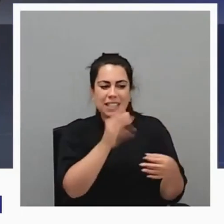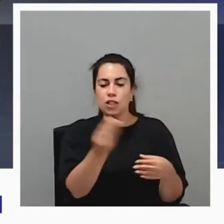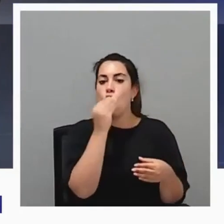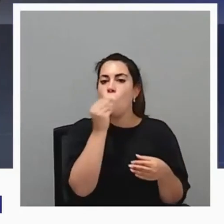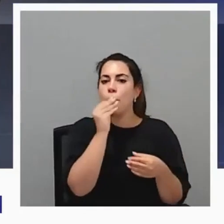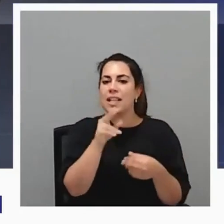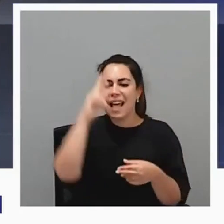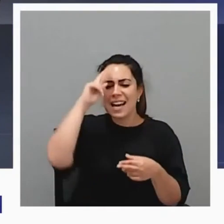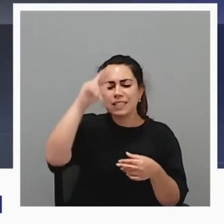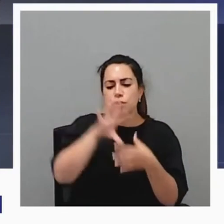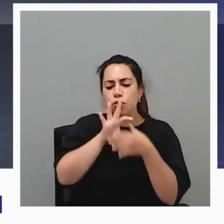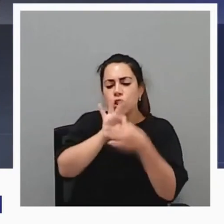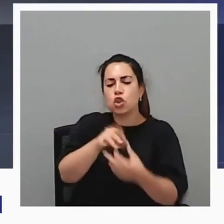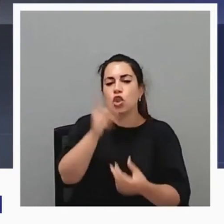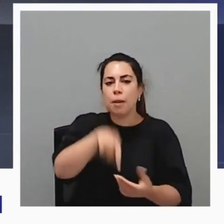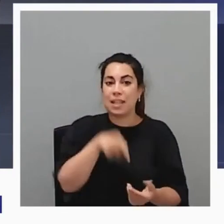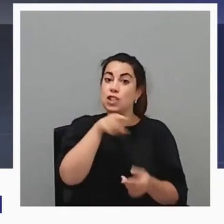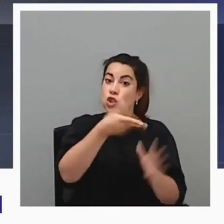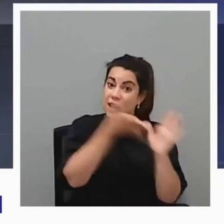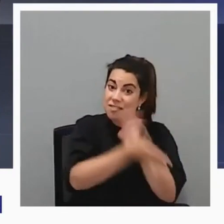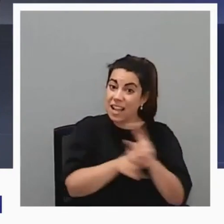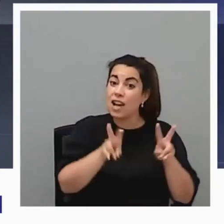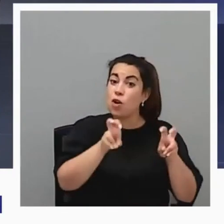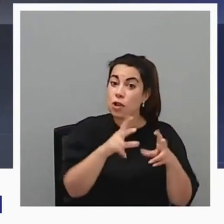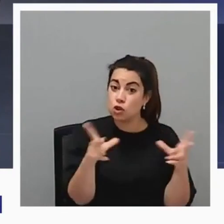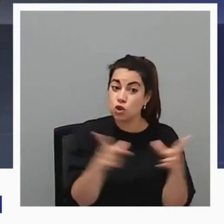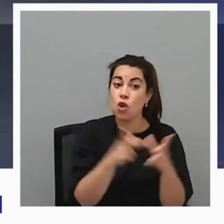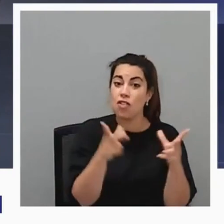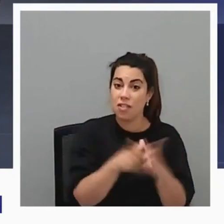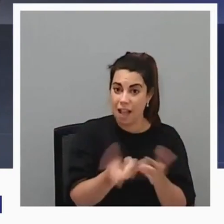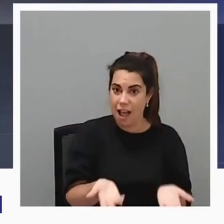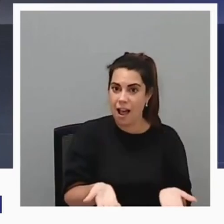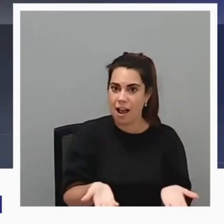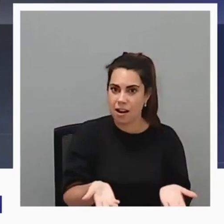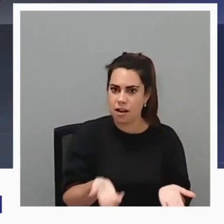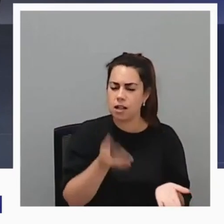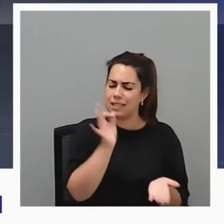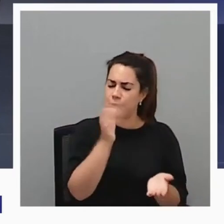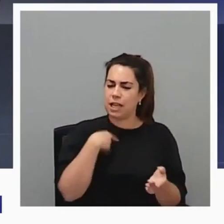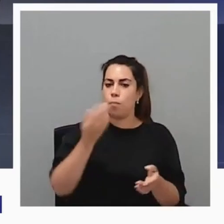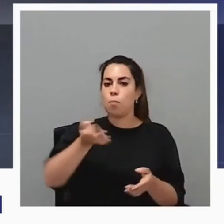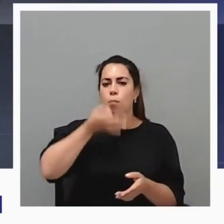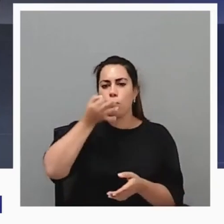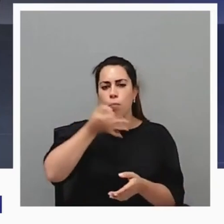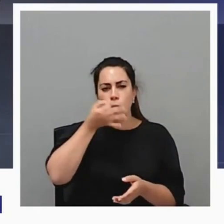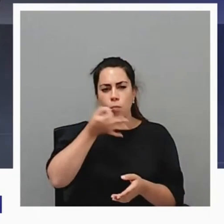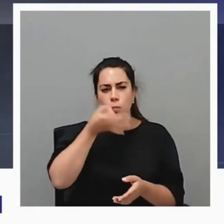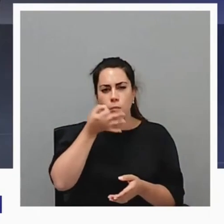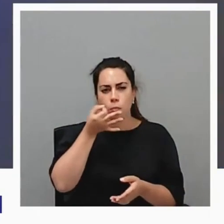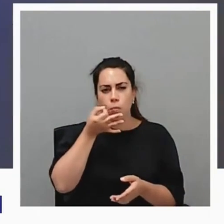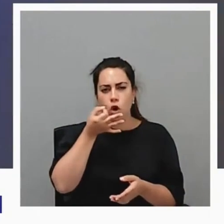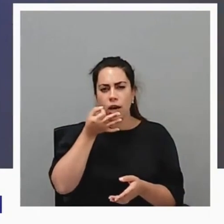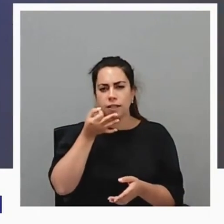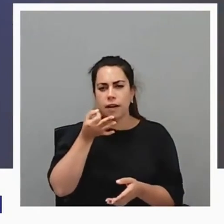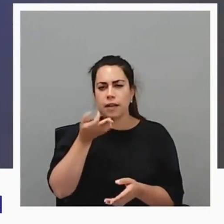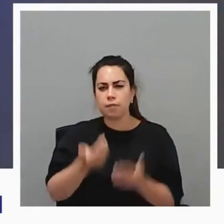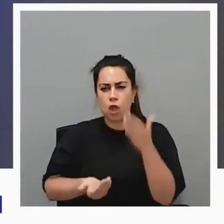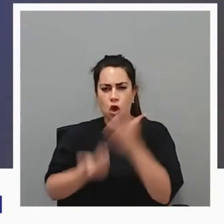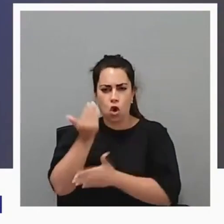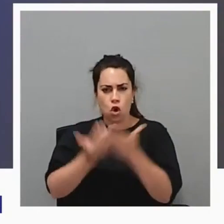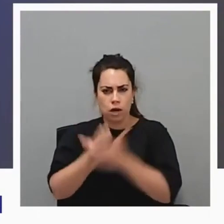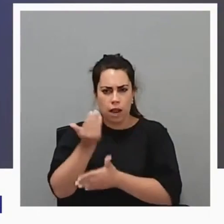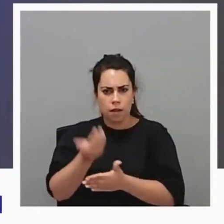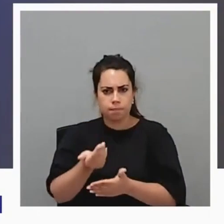innovador social. Luego, por la tarde, en la jornada de networking que tuvimos en la barcaza en el Guadalquivir, pues tuve la fortuna